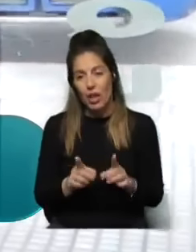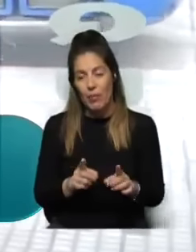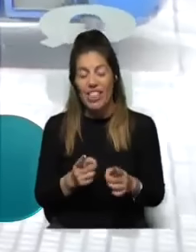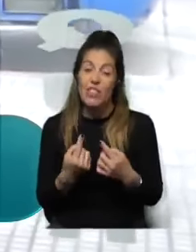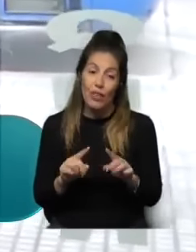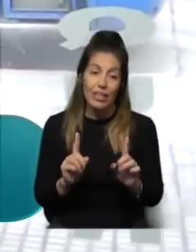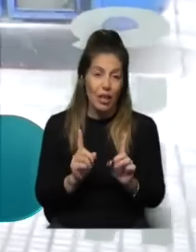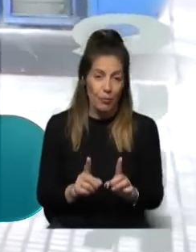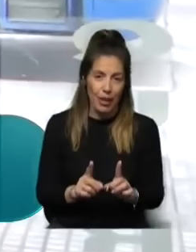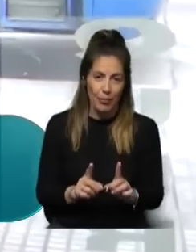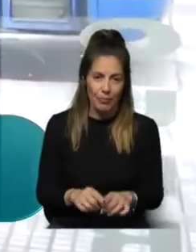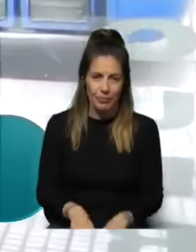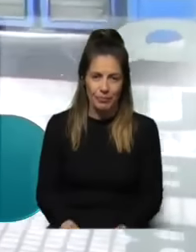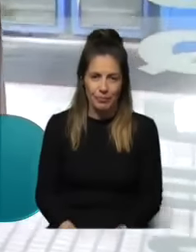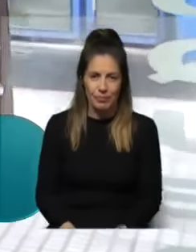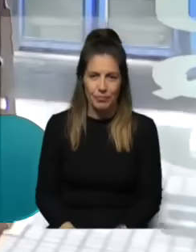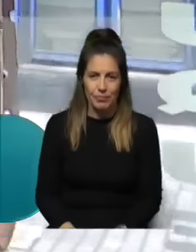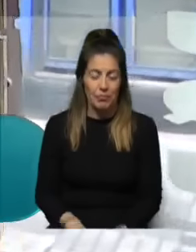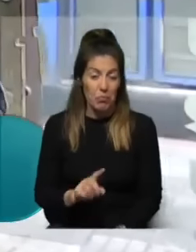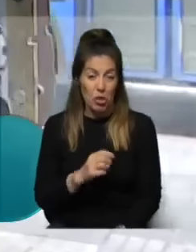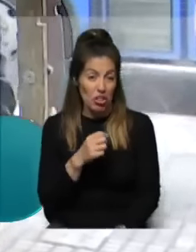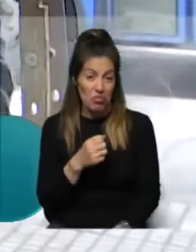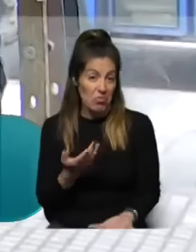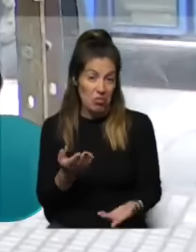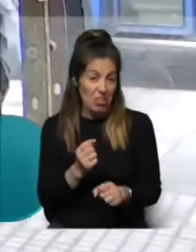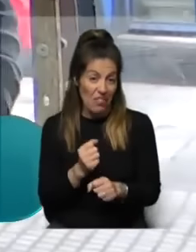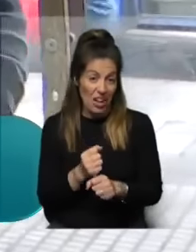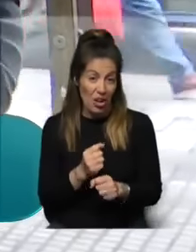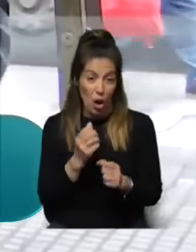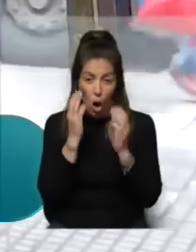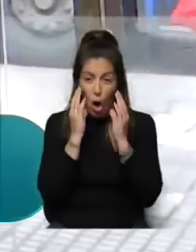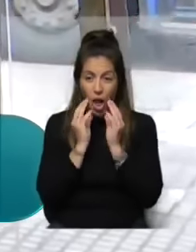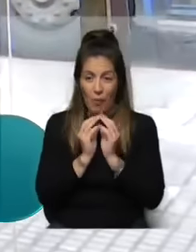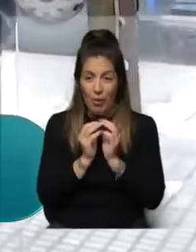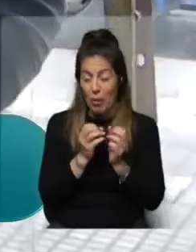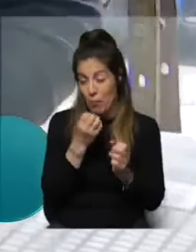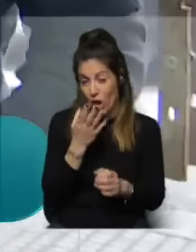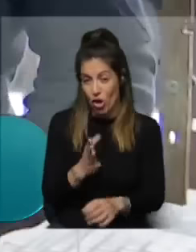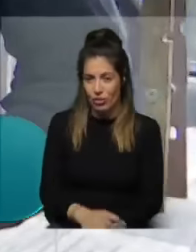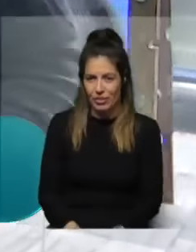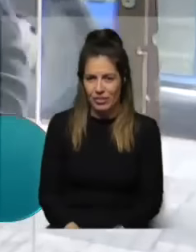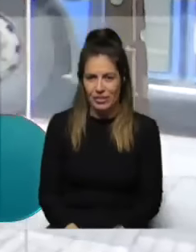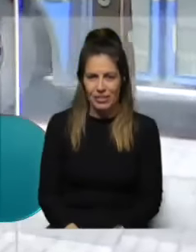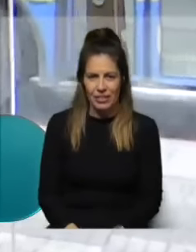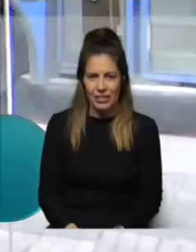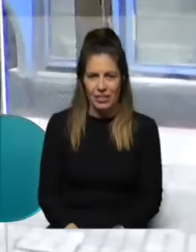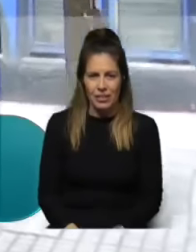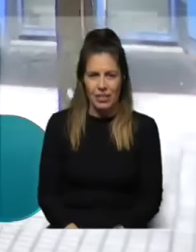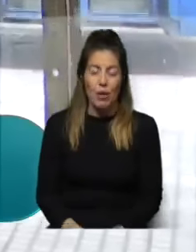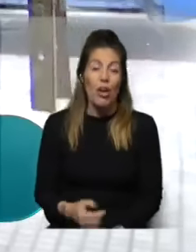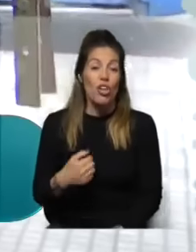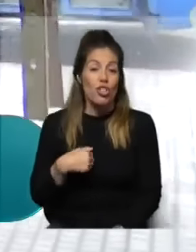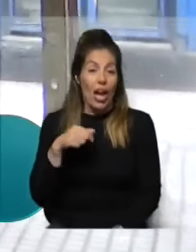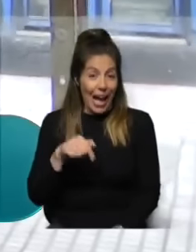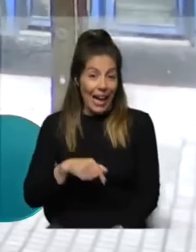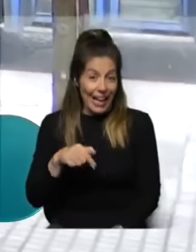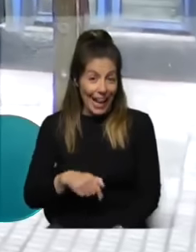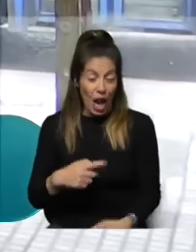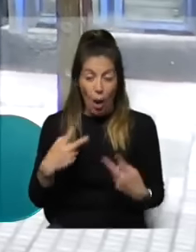Claro, mire, usted... Pero está, por lo menos no pasa trabajo con Navarro. Qué lindo, claro. Bueno, la voy llevando. Bueno, Fito, compañera, feliz. Yo desde acá de la peluquería del